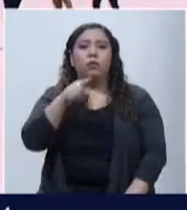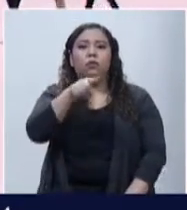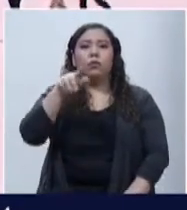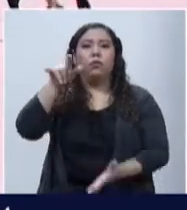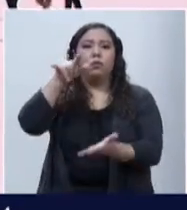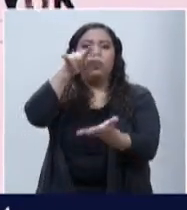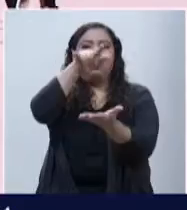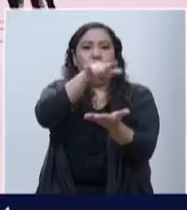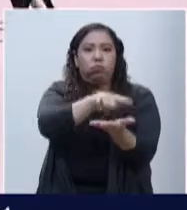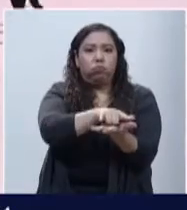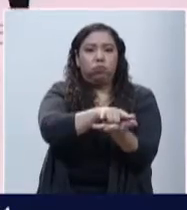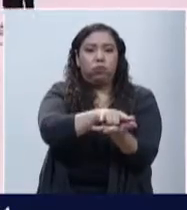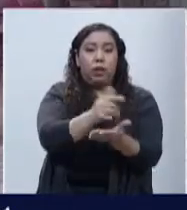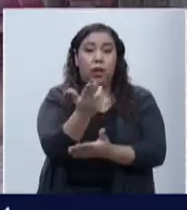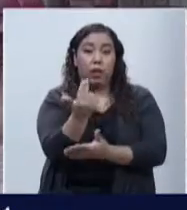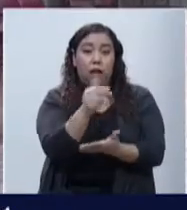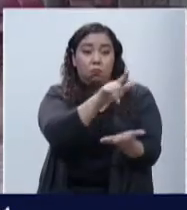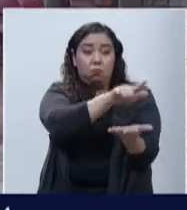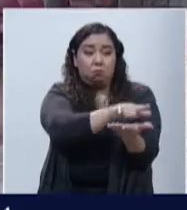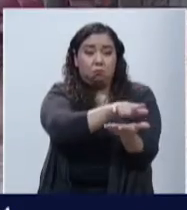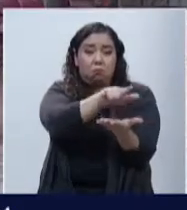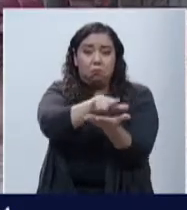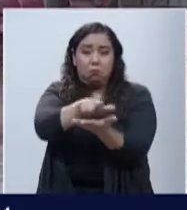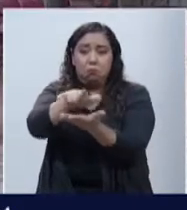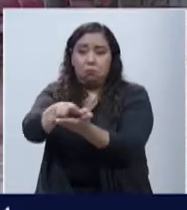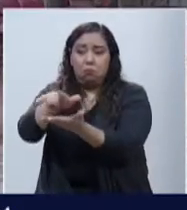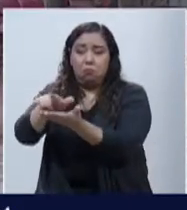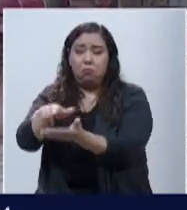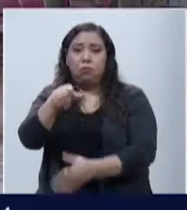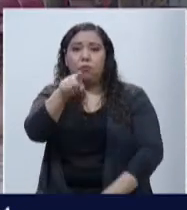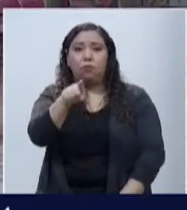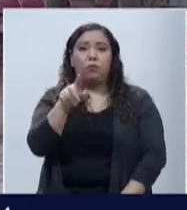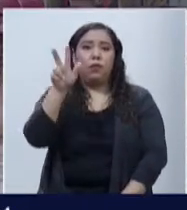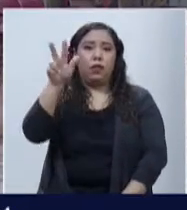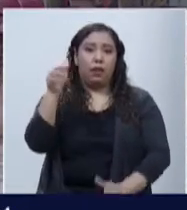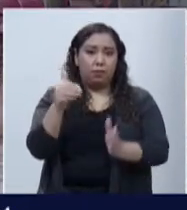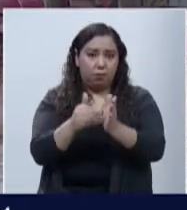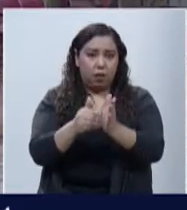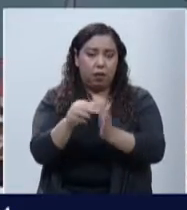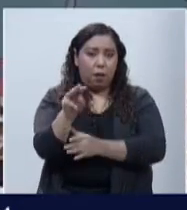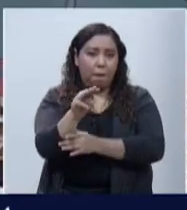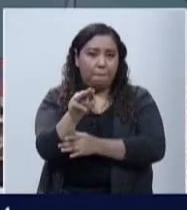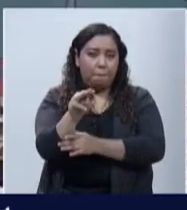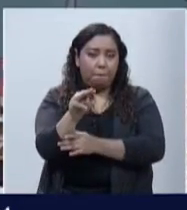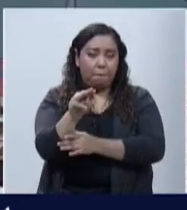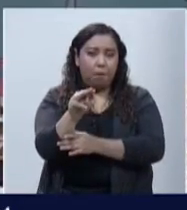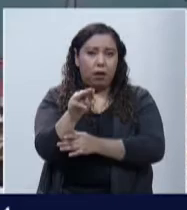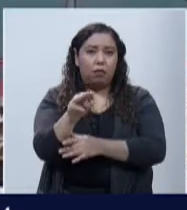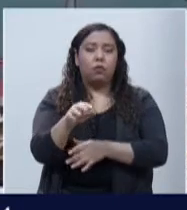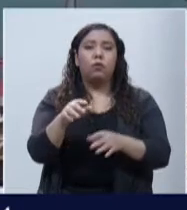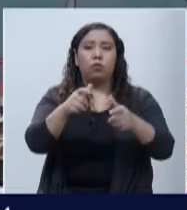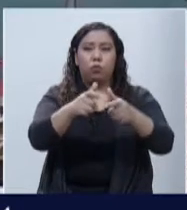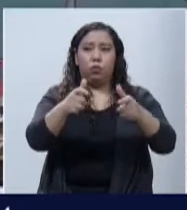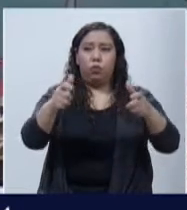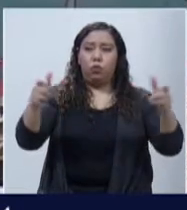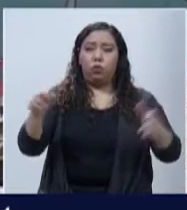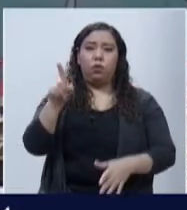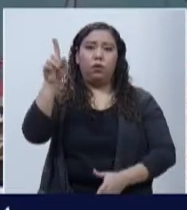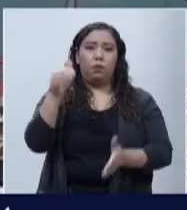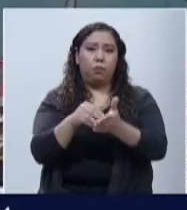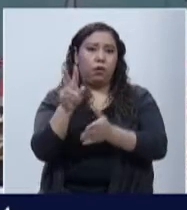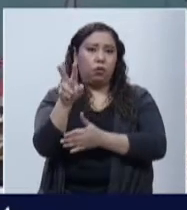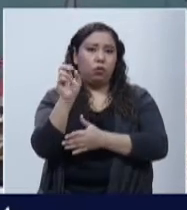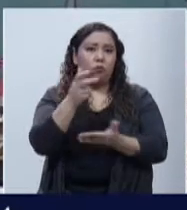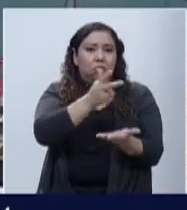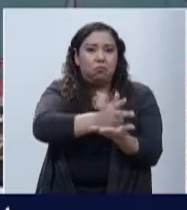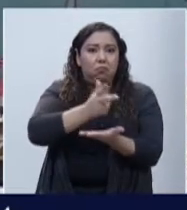la terminal de carga tendrá 3.000 metros cuadrados con tecnología a fría y 1200 parqueos esperarán a